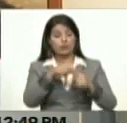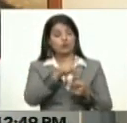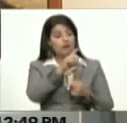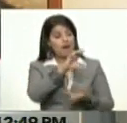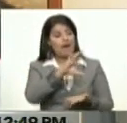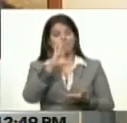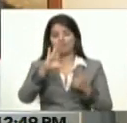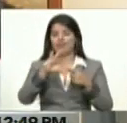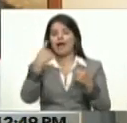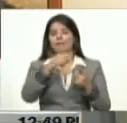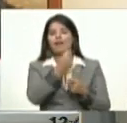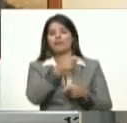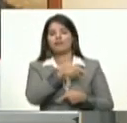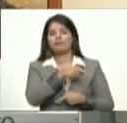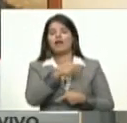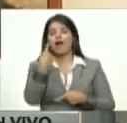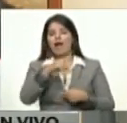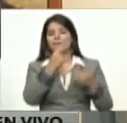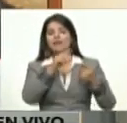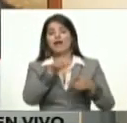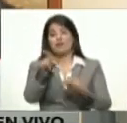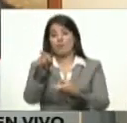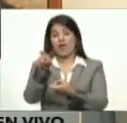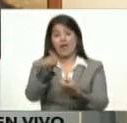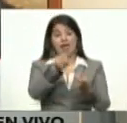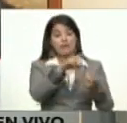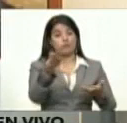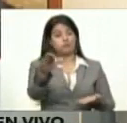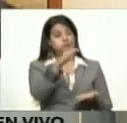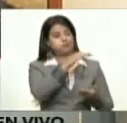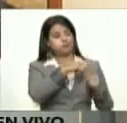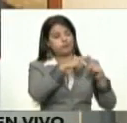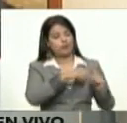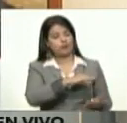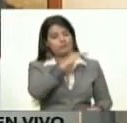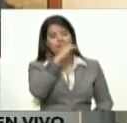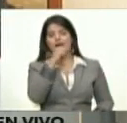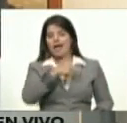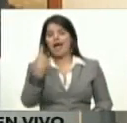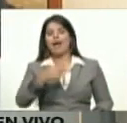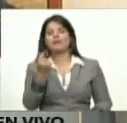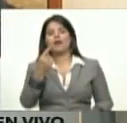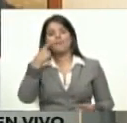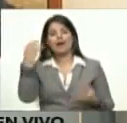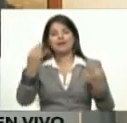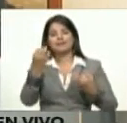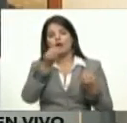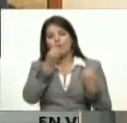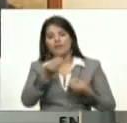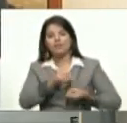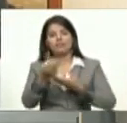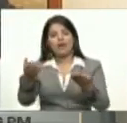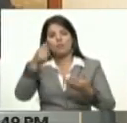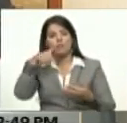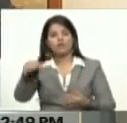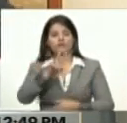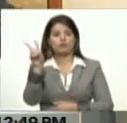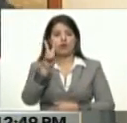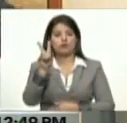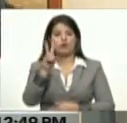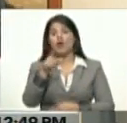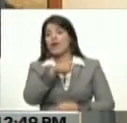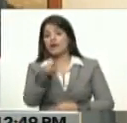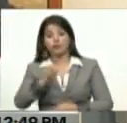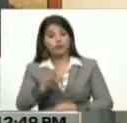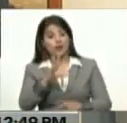que seguiremos teniendo recursos para garantizarle al país la alimentación con el subsidio, para que no se dejen